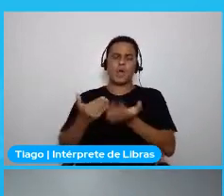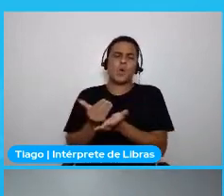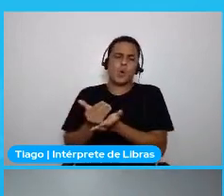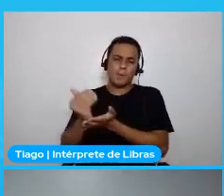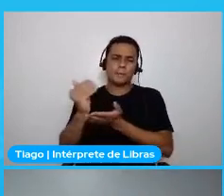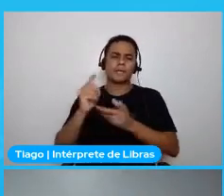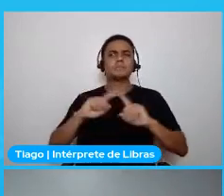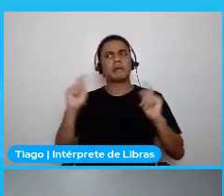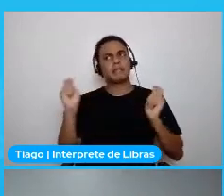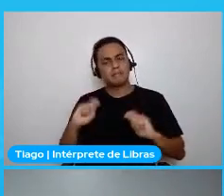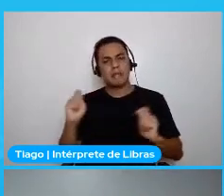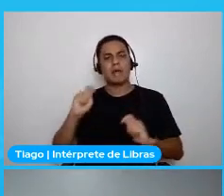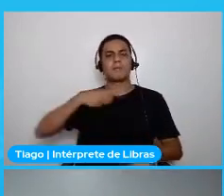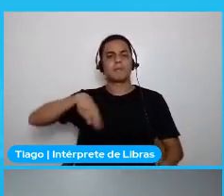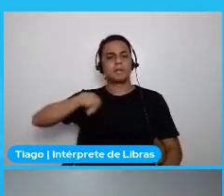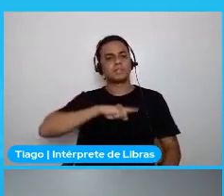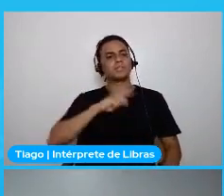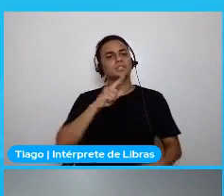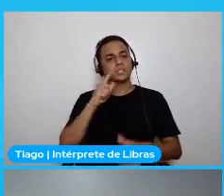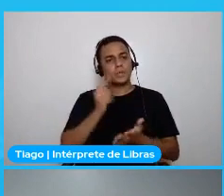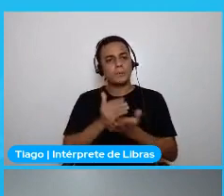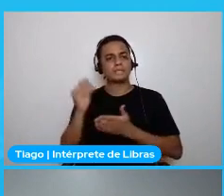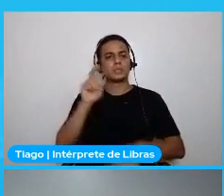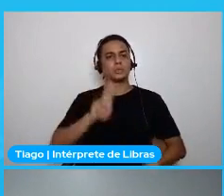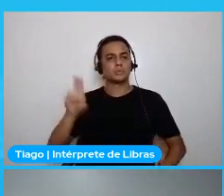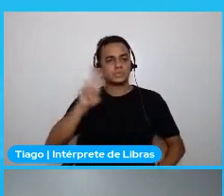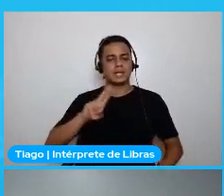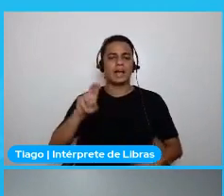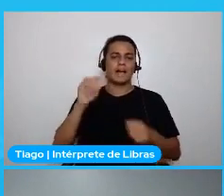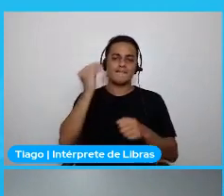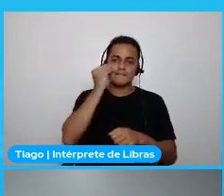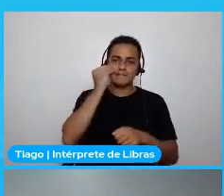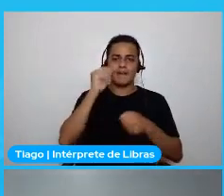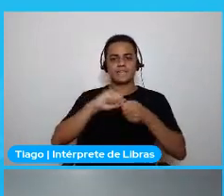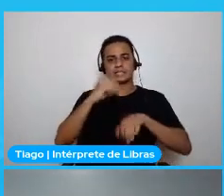podemos empezar a utilizar y hacer ejercicios